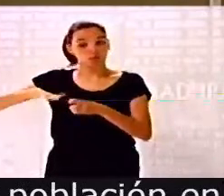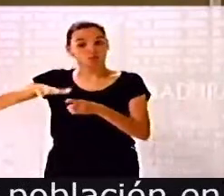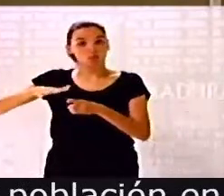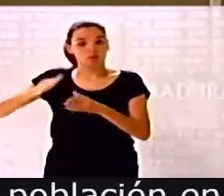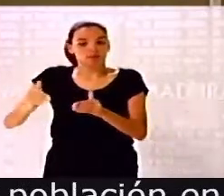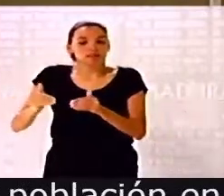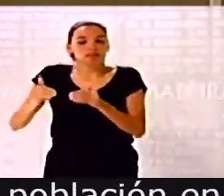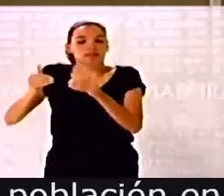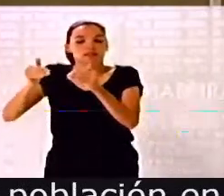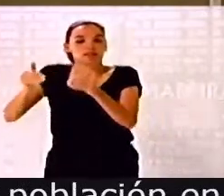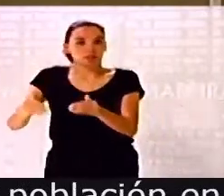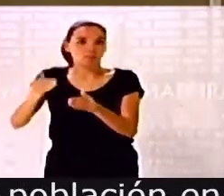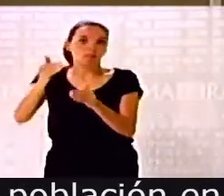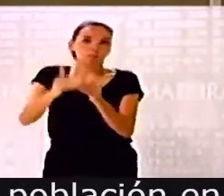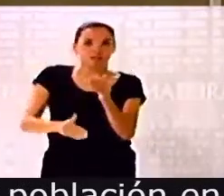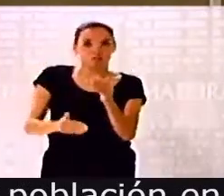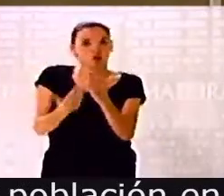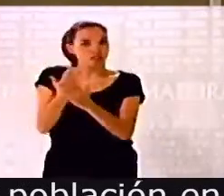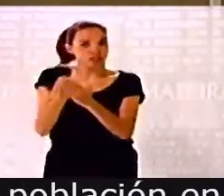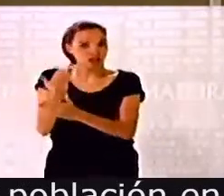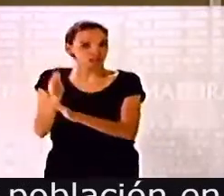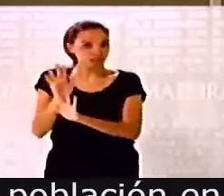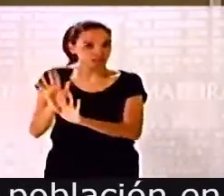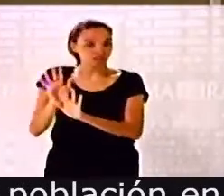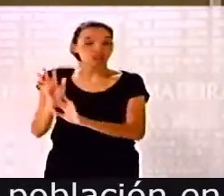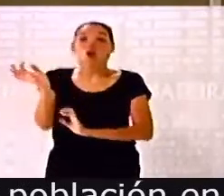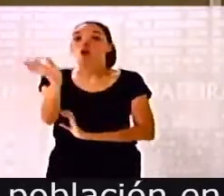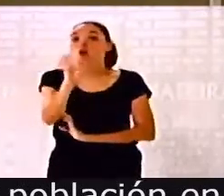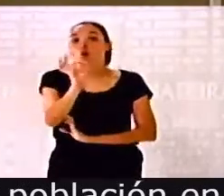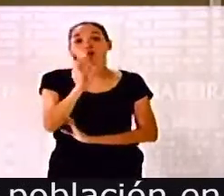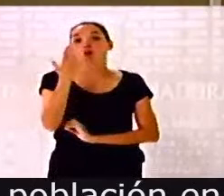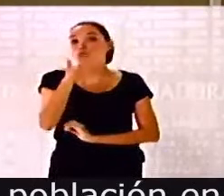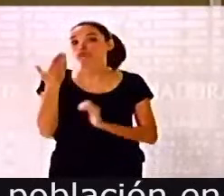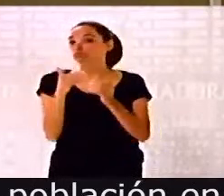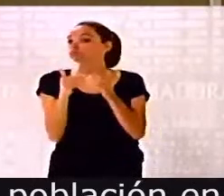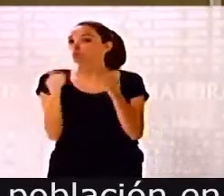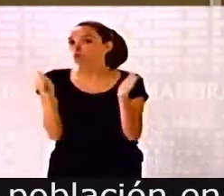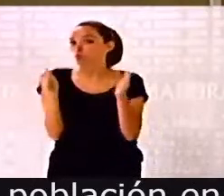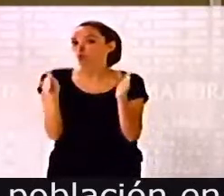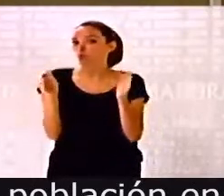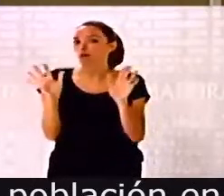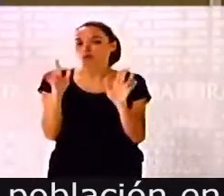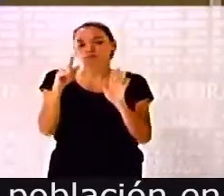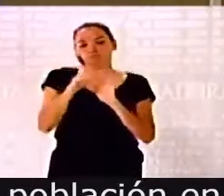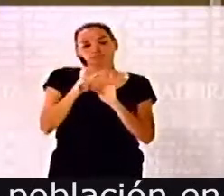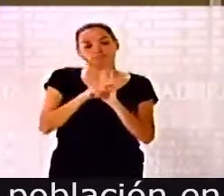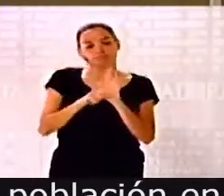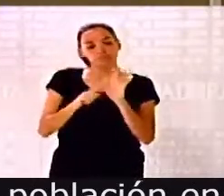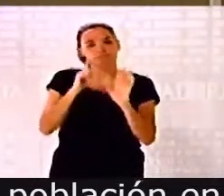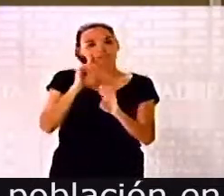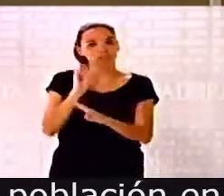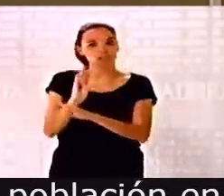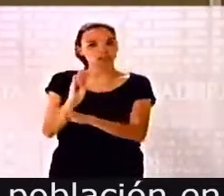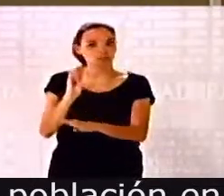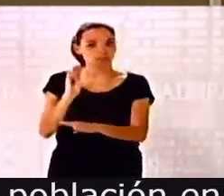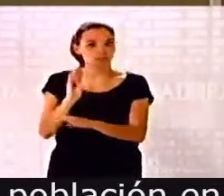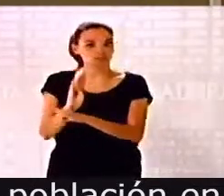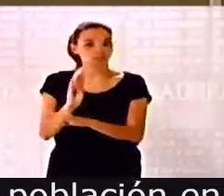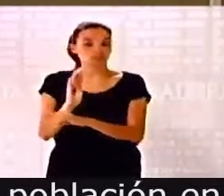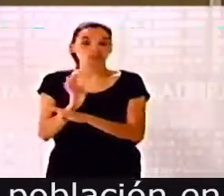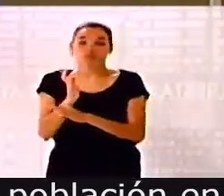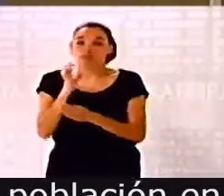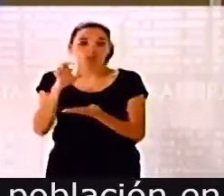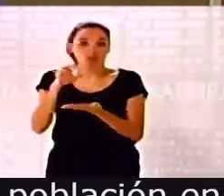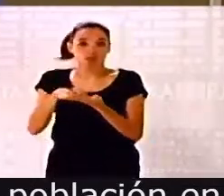más para abrir o se abren con las medidas de seguridad que tienen que abrirse los centros